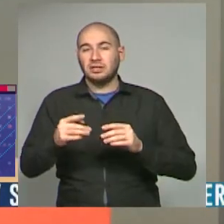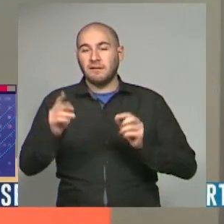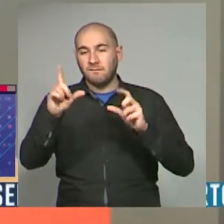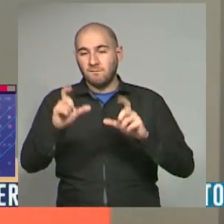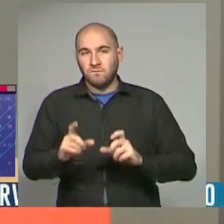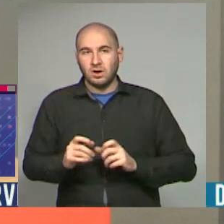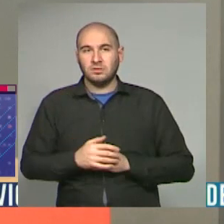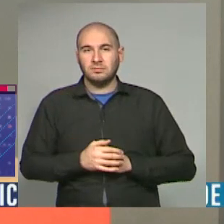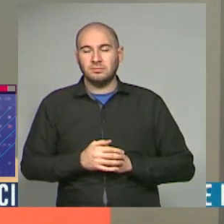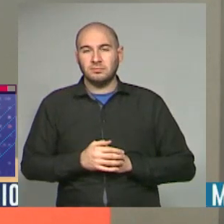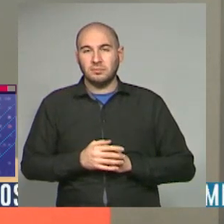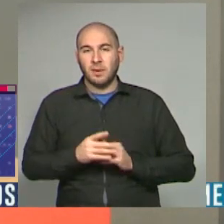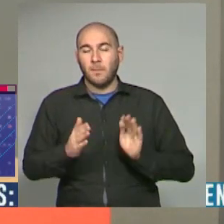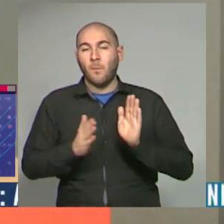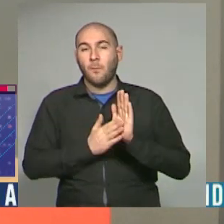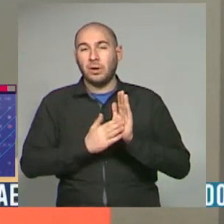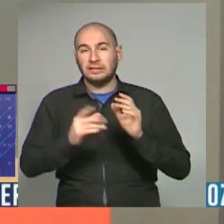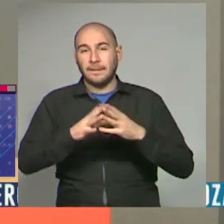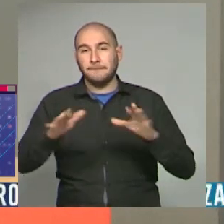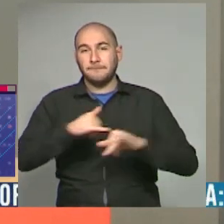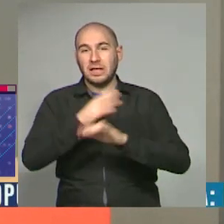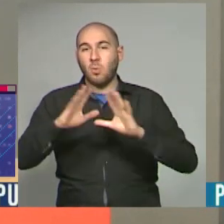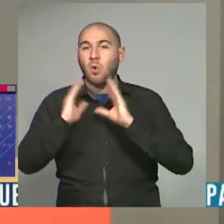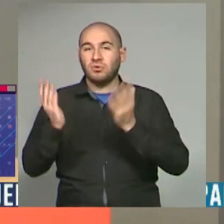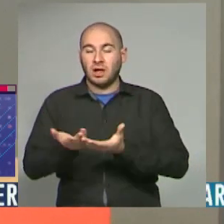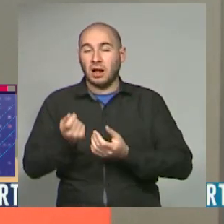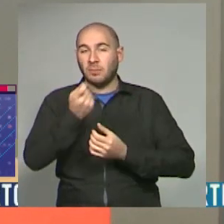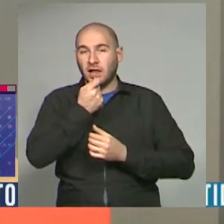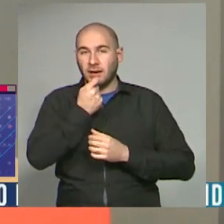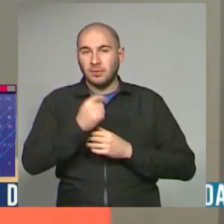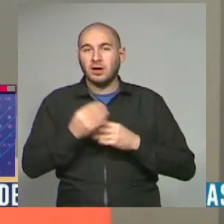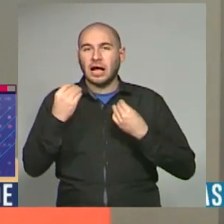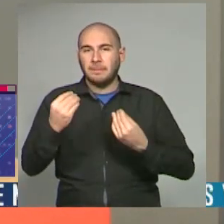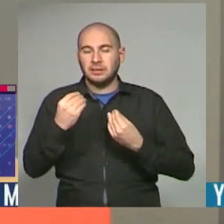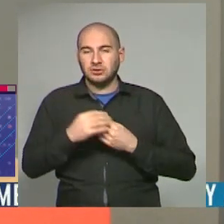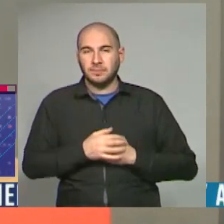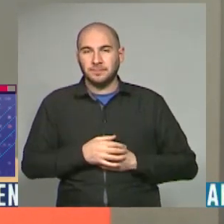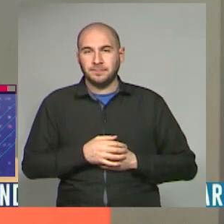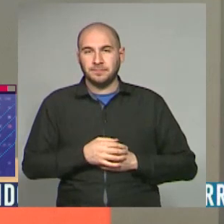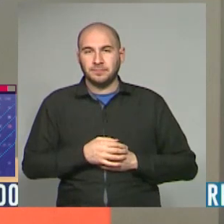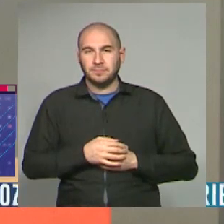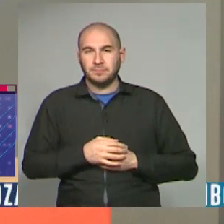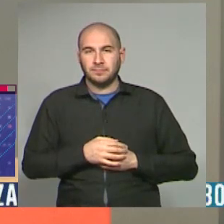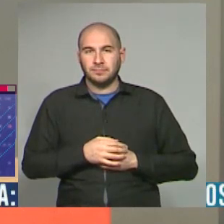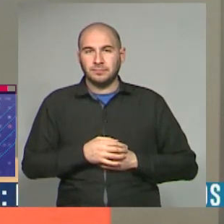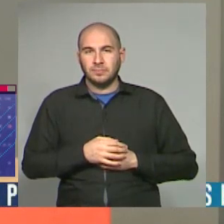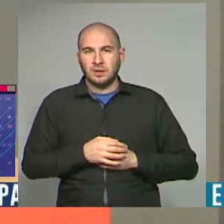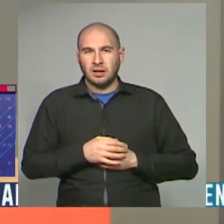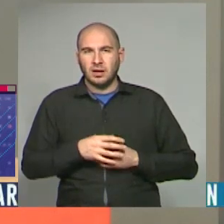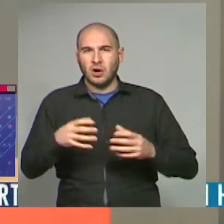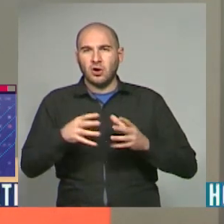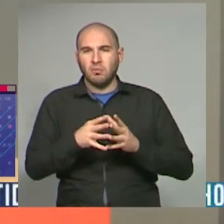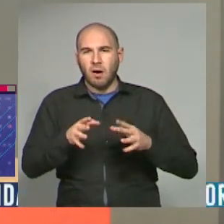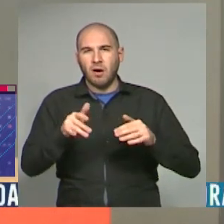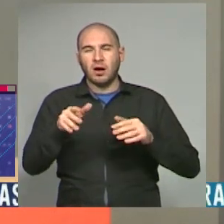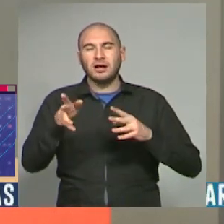imágenes que se plasmaban en los medios del mundo? Por ejemplo, lo que sucedía con unos tanques